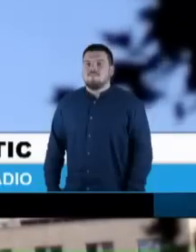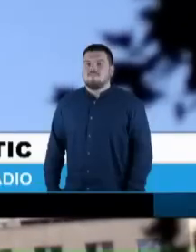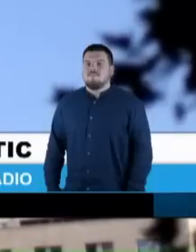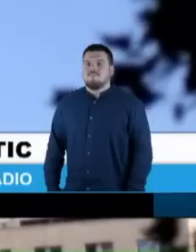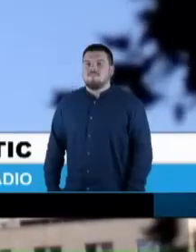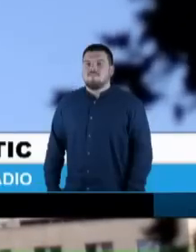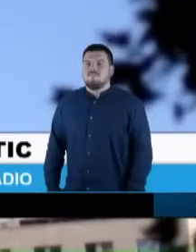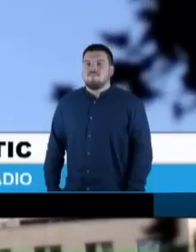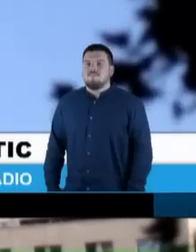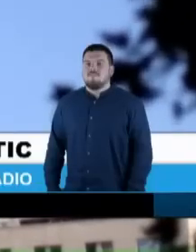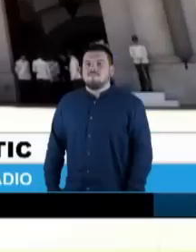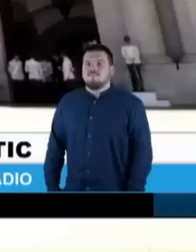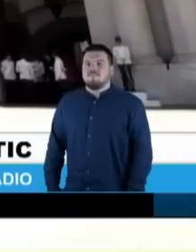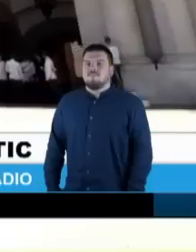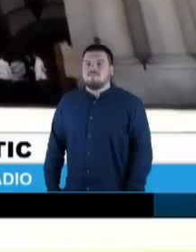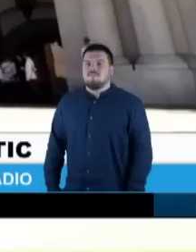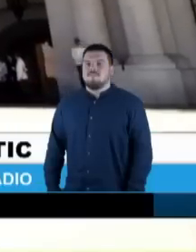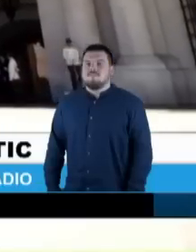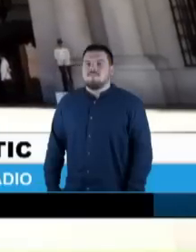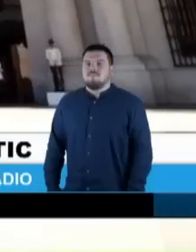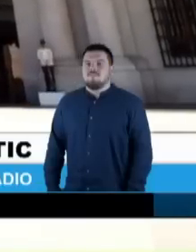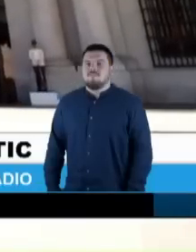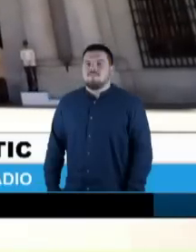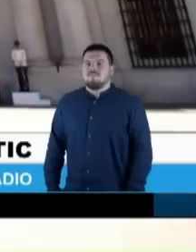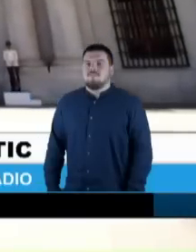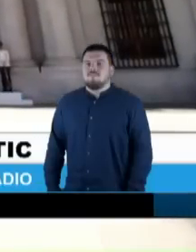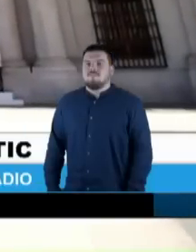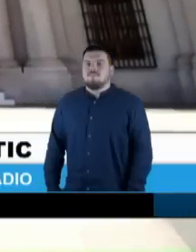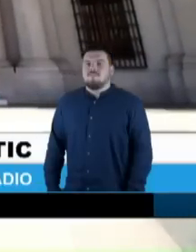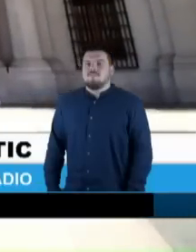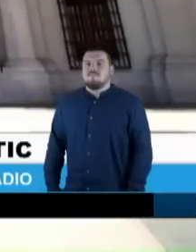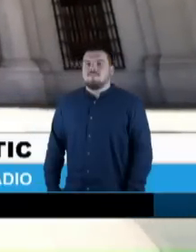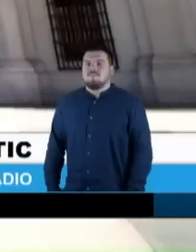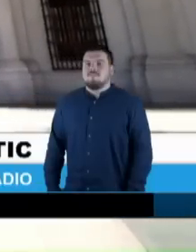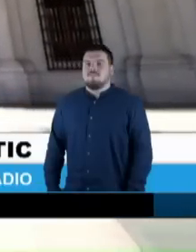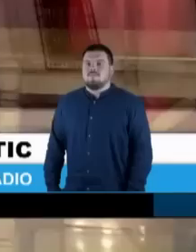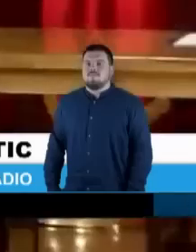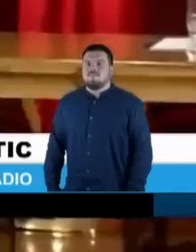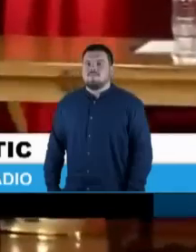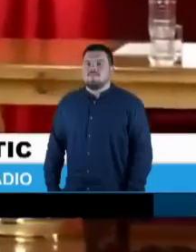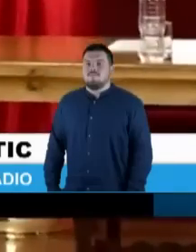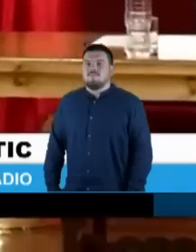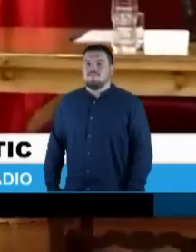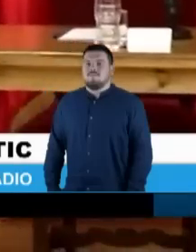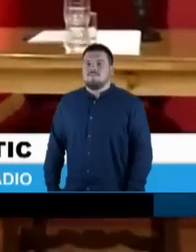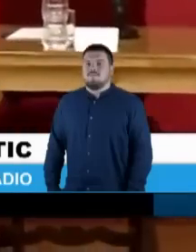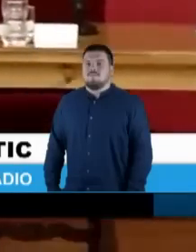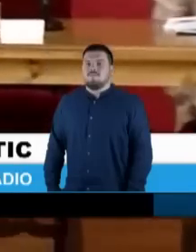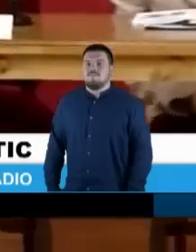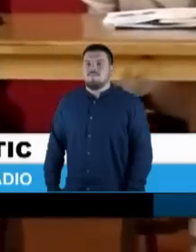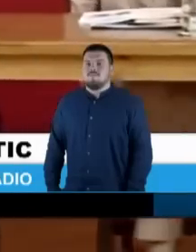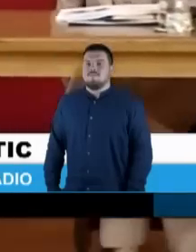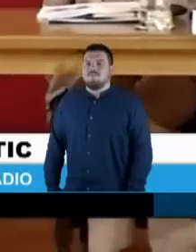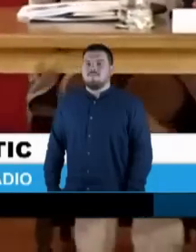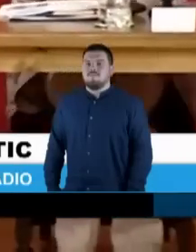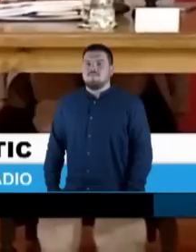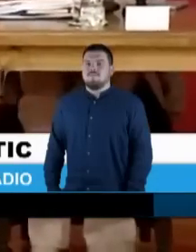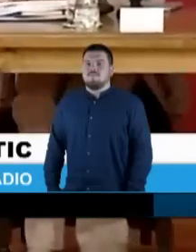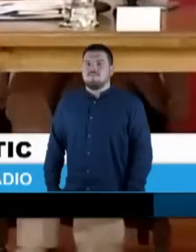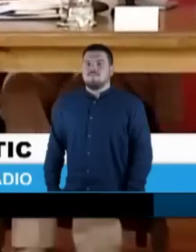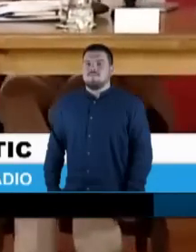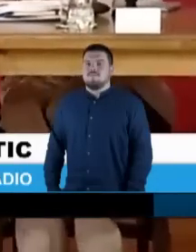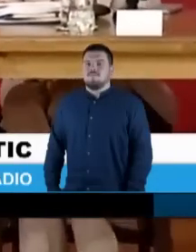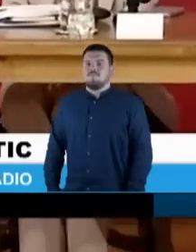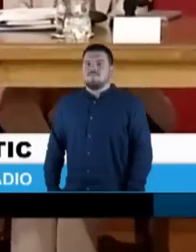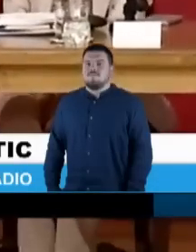gobierno, la oposición pueda solicitar o exigir, o como se le quiera llamar,